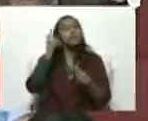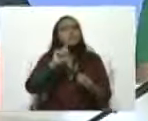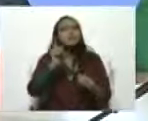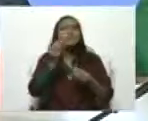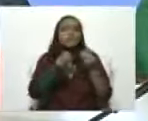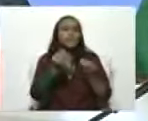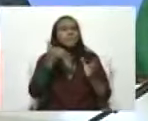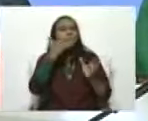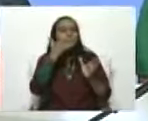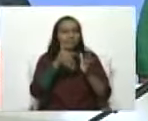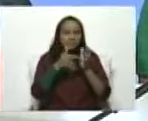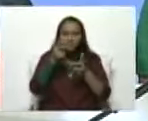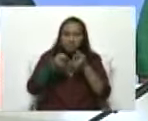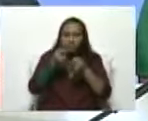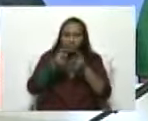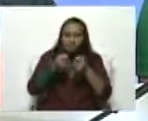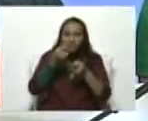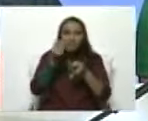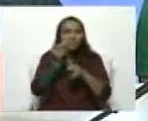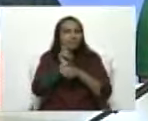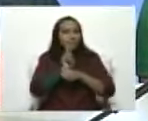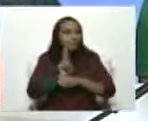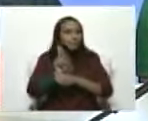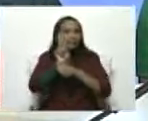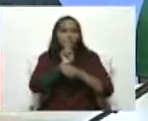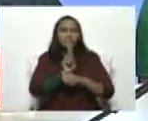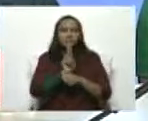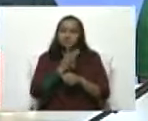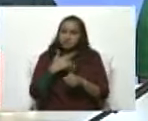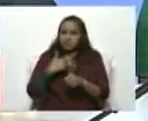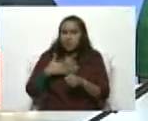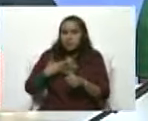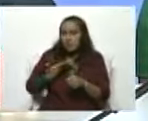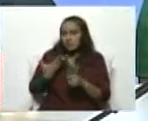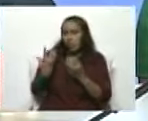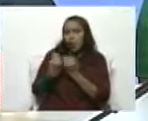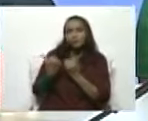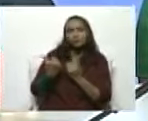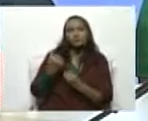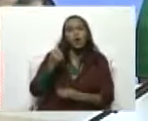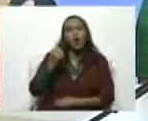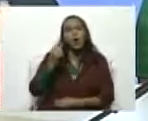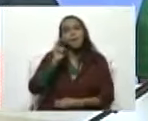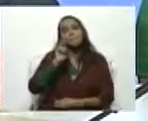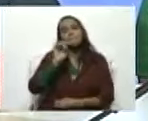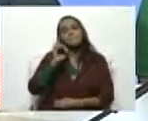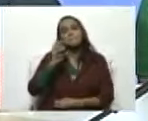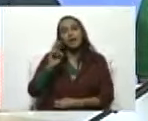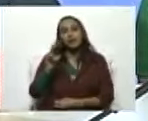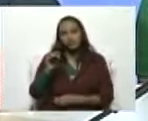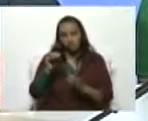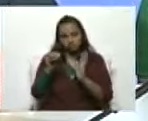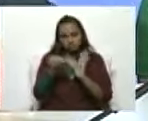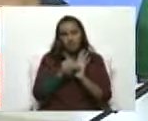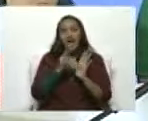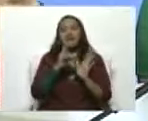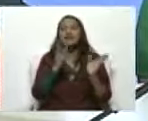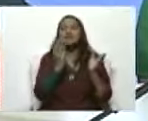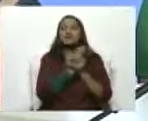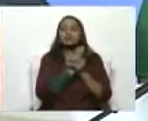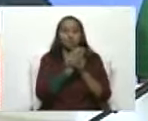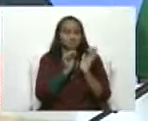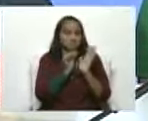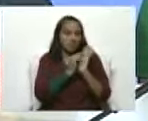digital. Pero yo puedo venir con Pedro y registro mi CC200 y en las